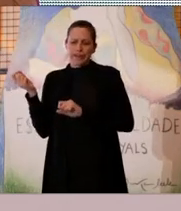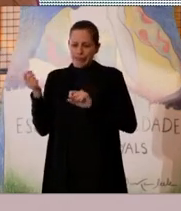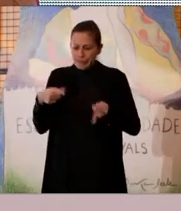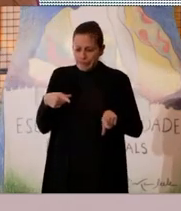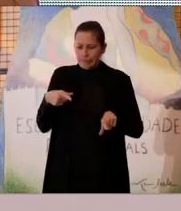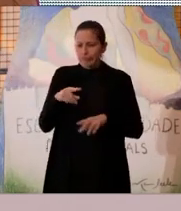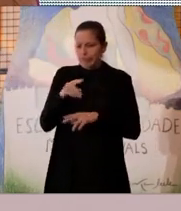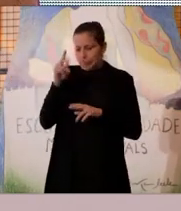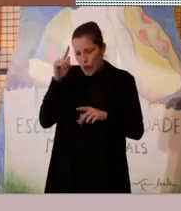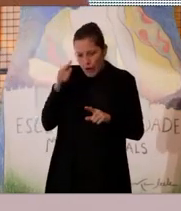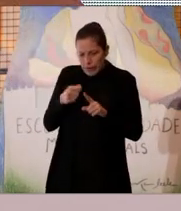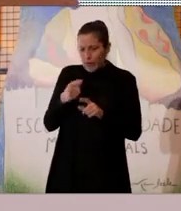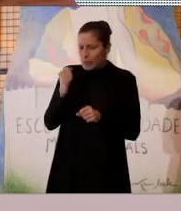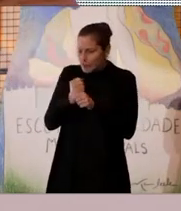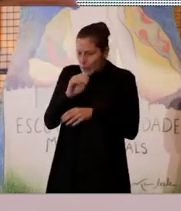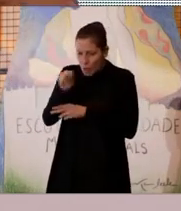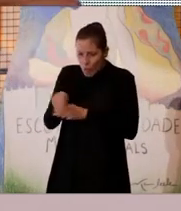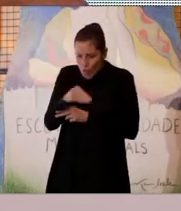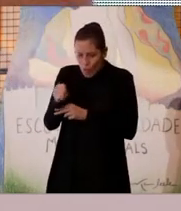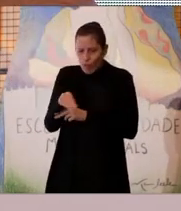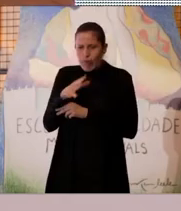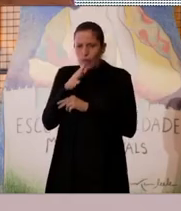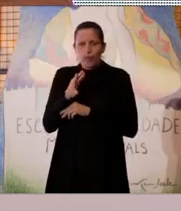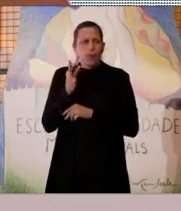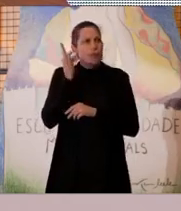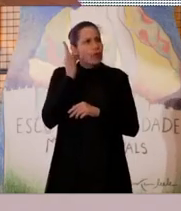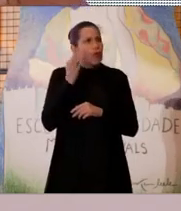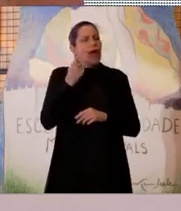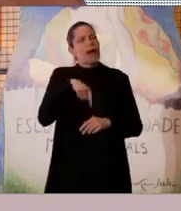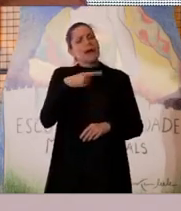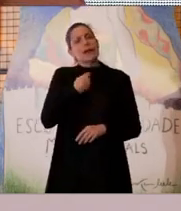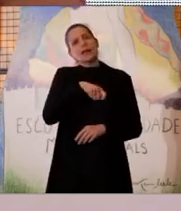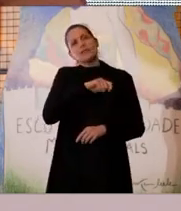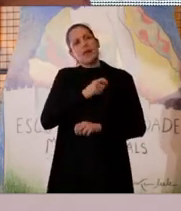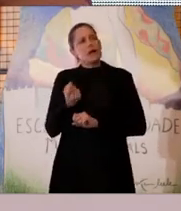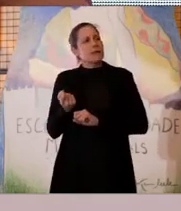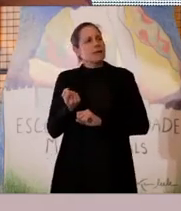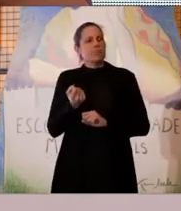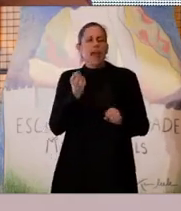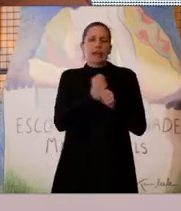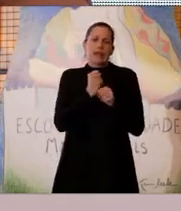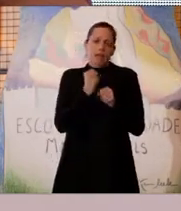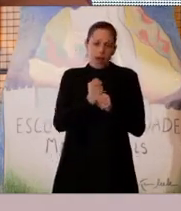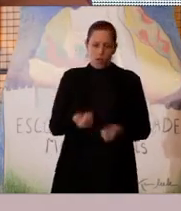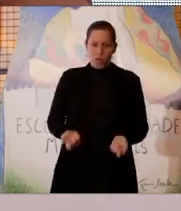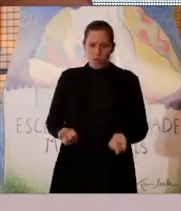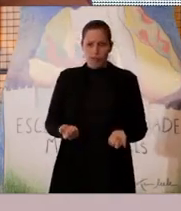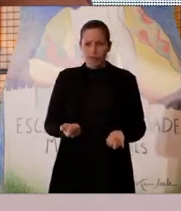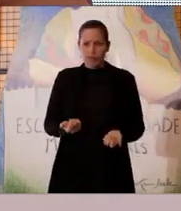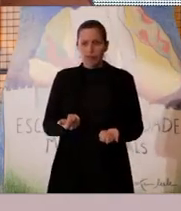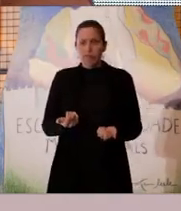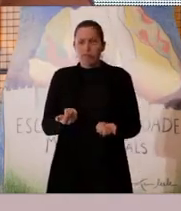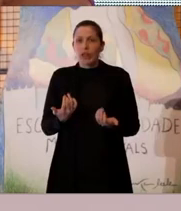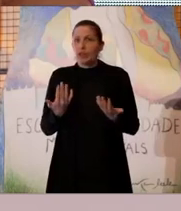actividades de cuidado en el ámbito doméstico cuando las mujeres en España estamos trabajando y tal al final si hacemos ese